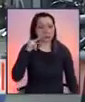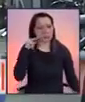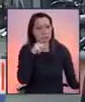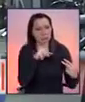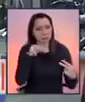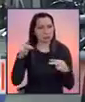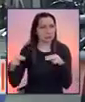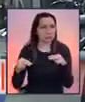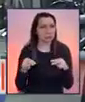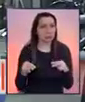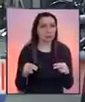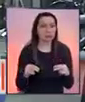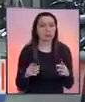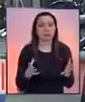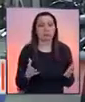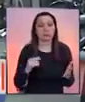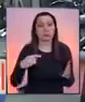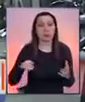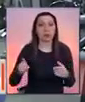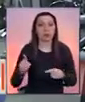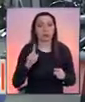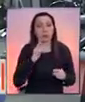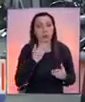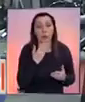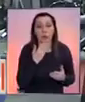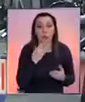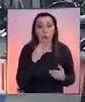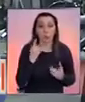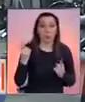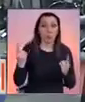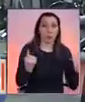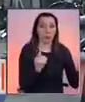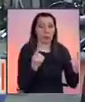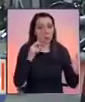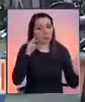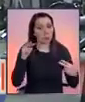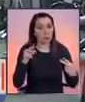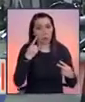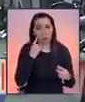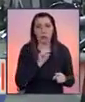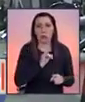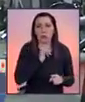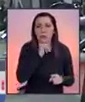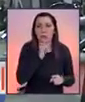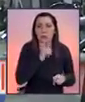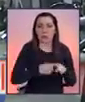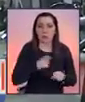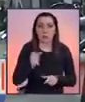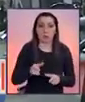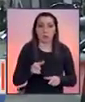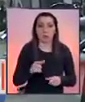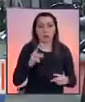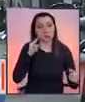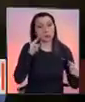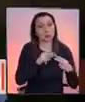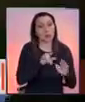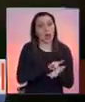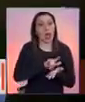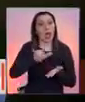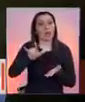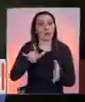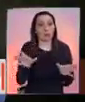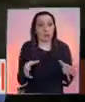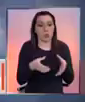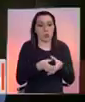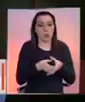como... porque los demás estaban ahí también, pero no sabían ni el nombre de la gente. Y nos conocimos en el avión, se formó